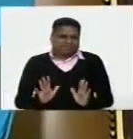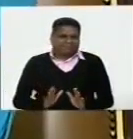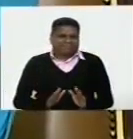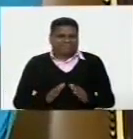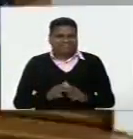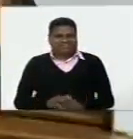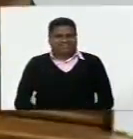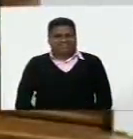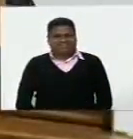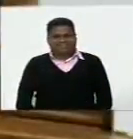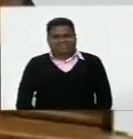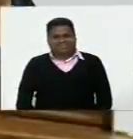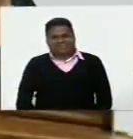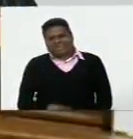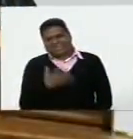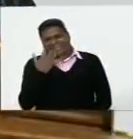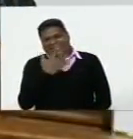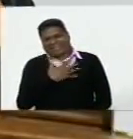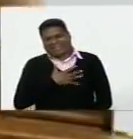Pero bueno,